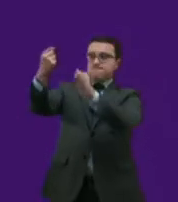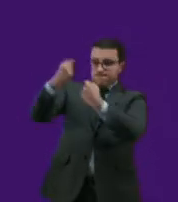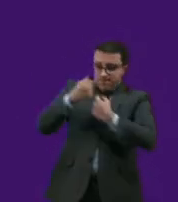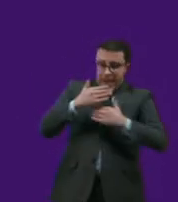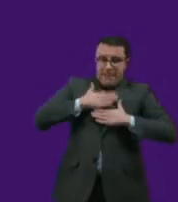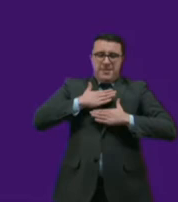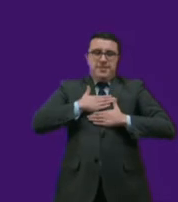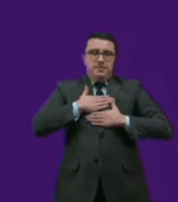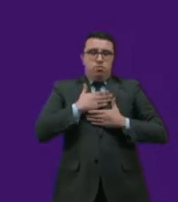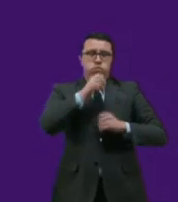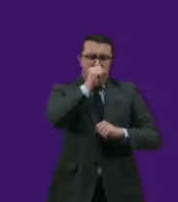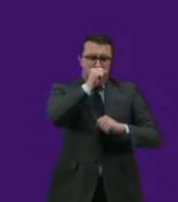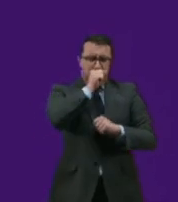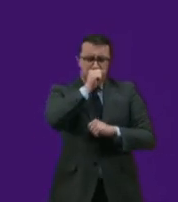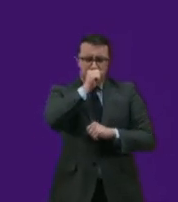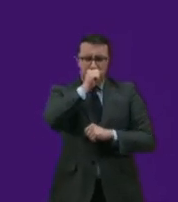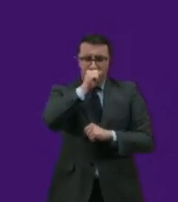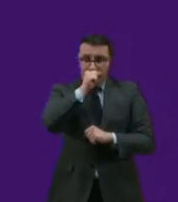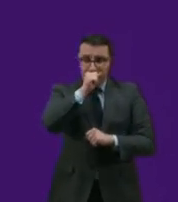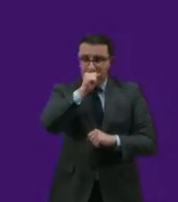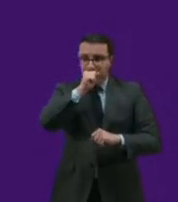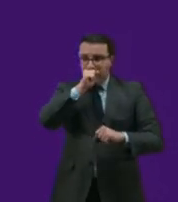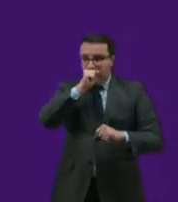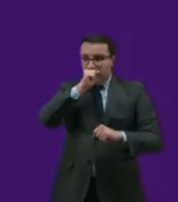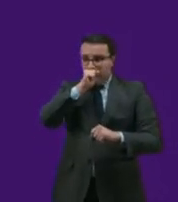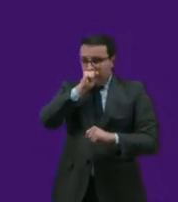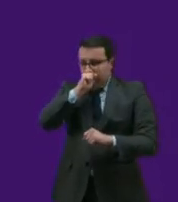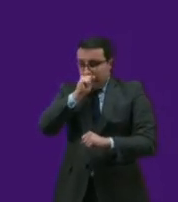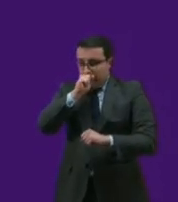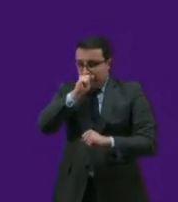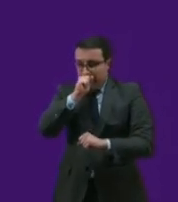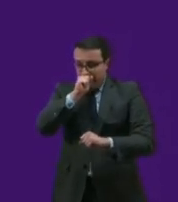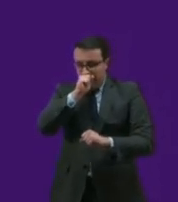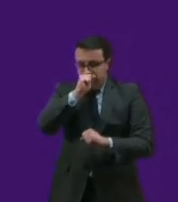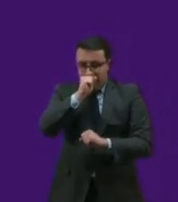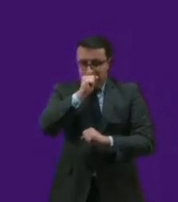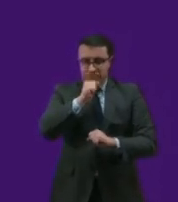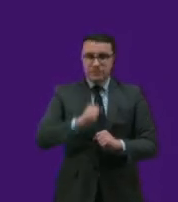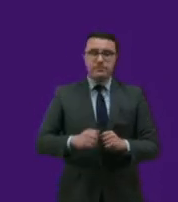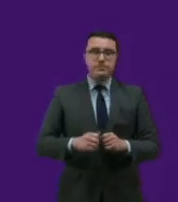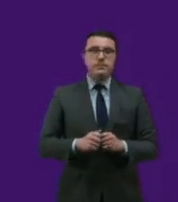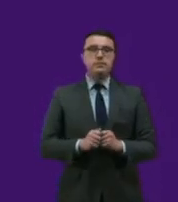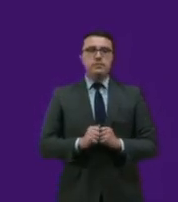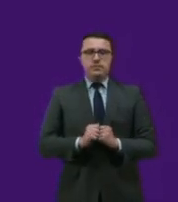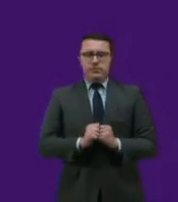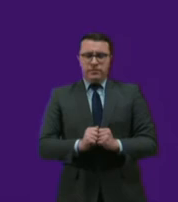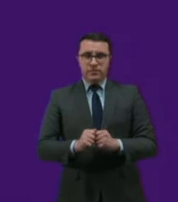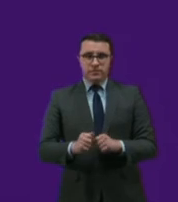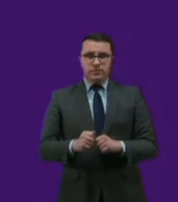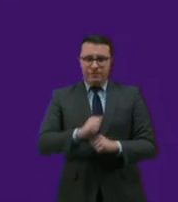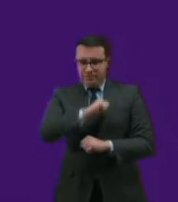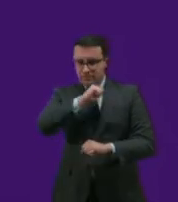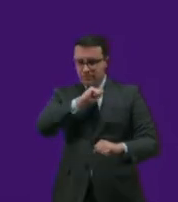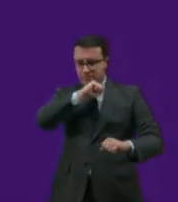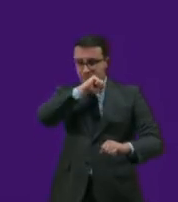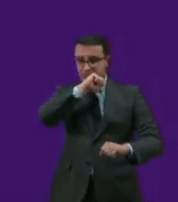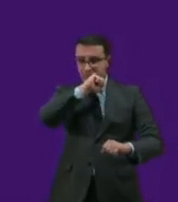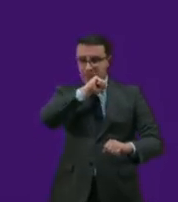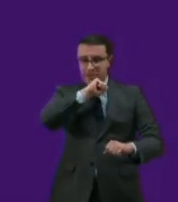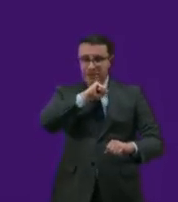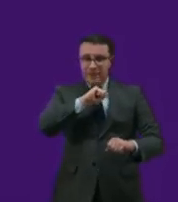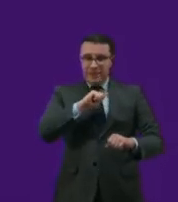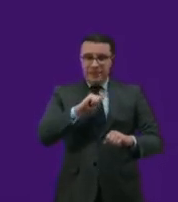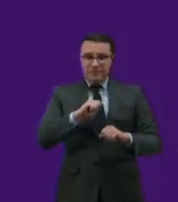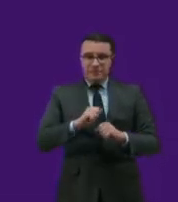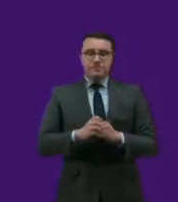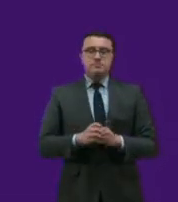muy distinto y yo he tenido la experiencia de tener buenos socios, buenos inversionistas, malos socios, malos inversionistas. Entonces hay que tener muy claro qué tipo de